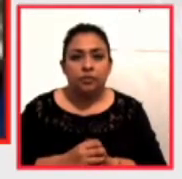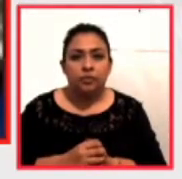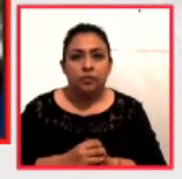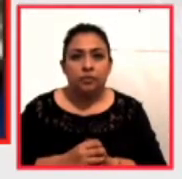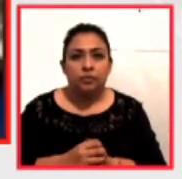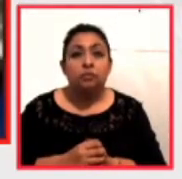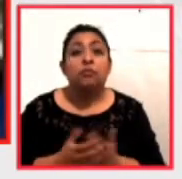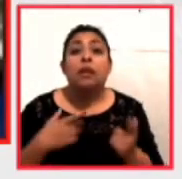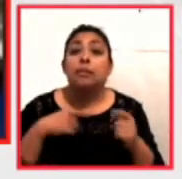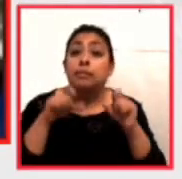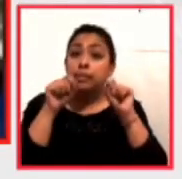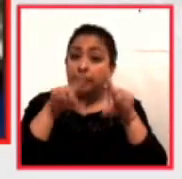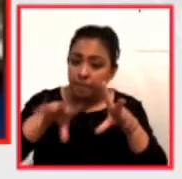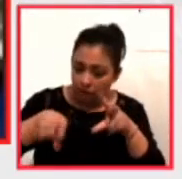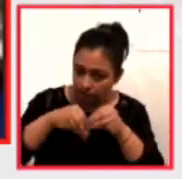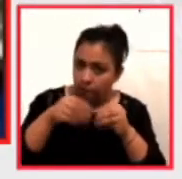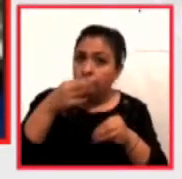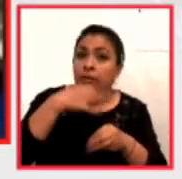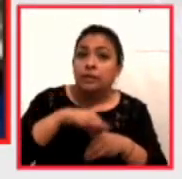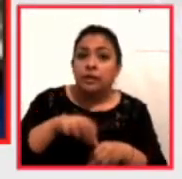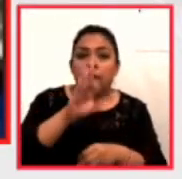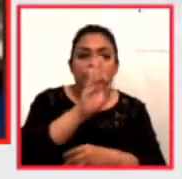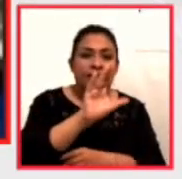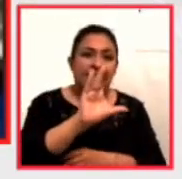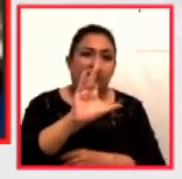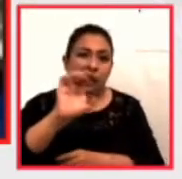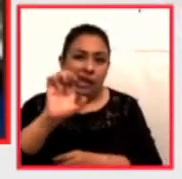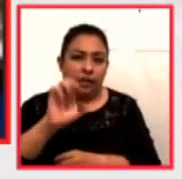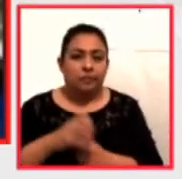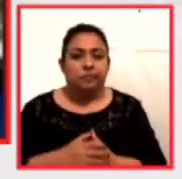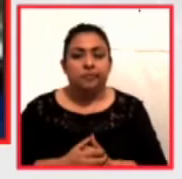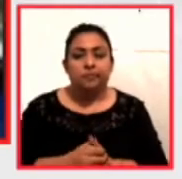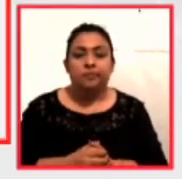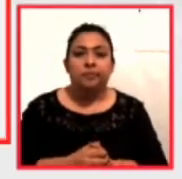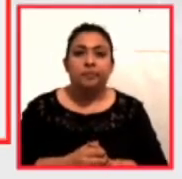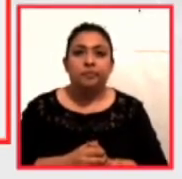Y también se suma a la celebración el Fondo de Cultura Económica.